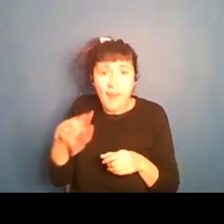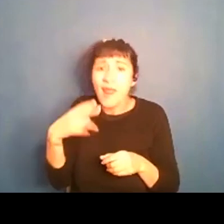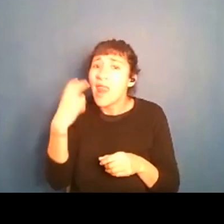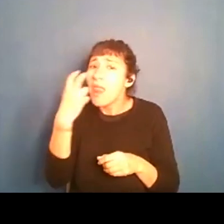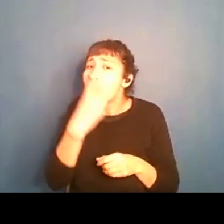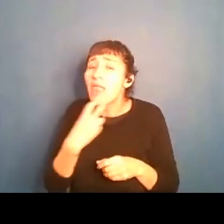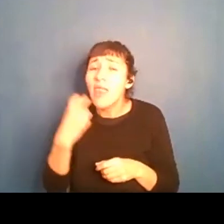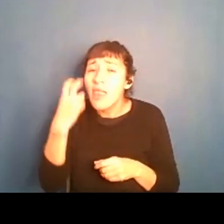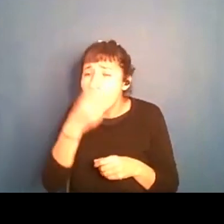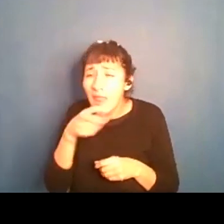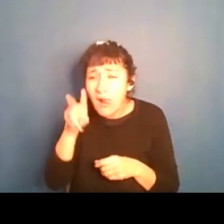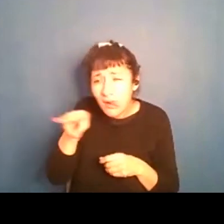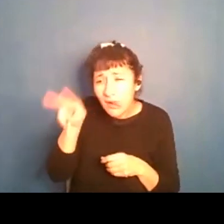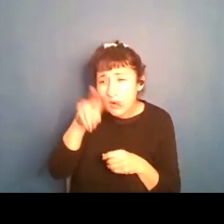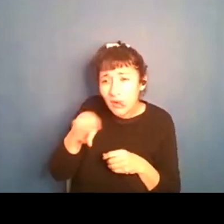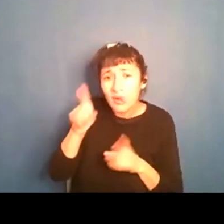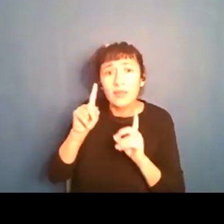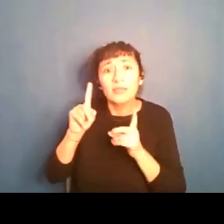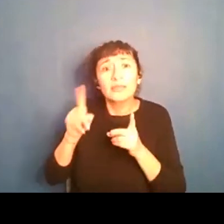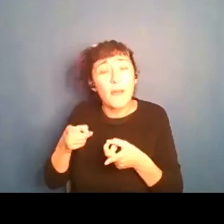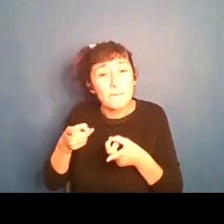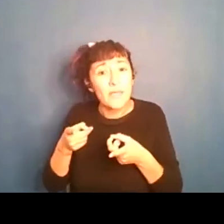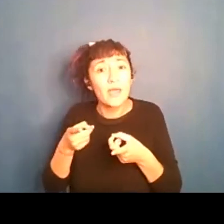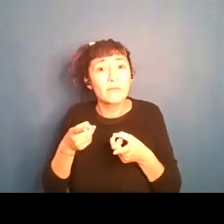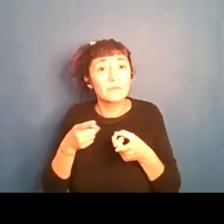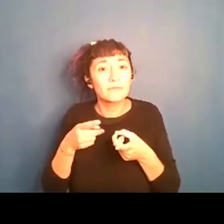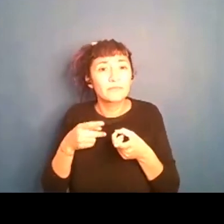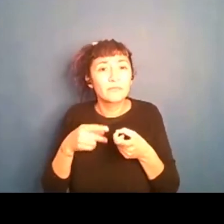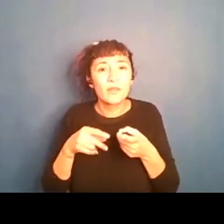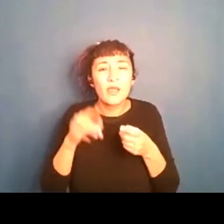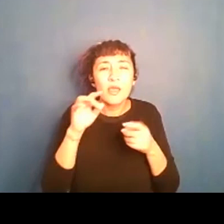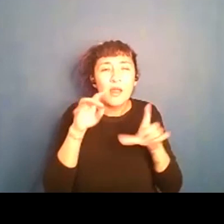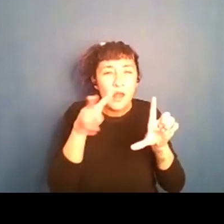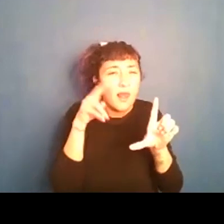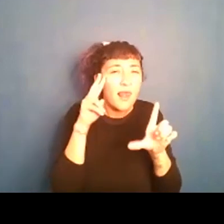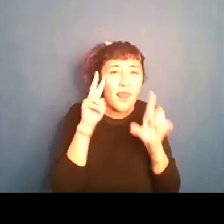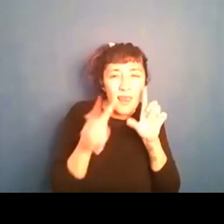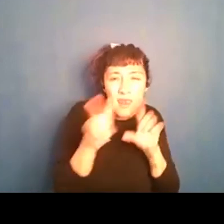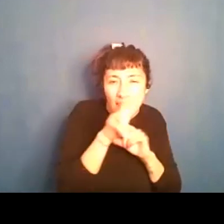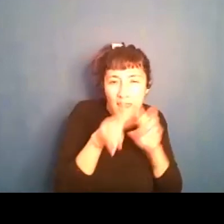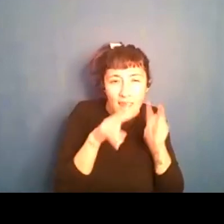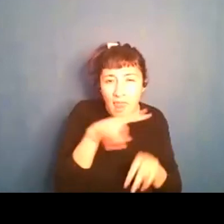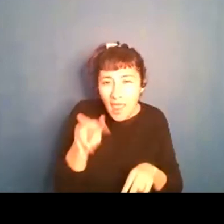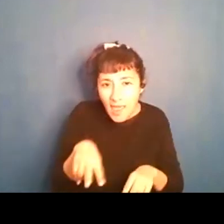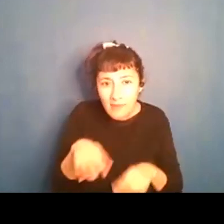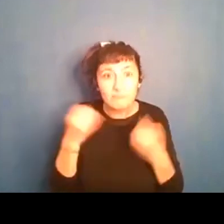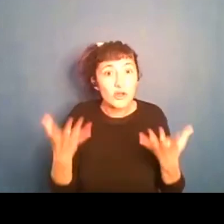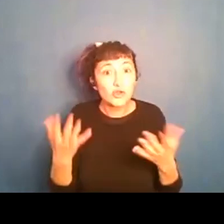labial, donde se manejan captando la electroescritura. Entonces el subtítulo